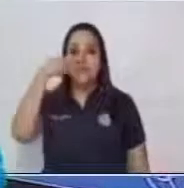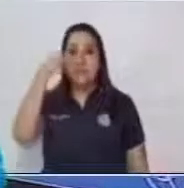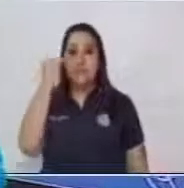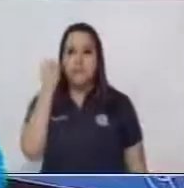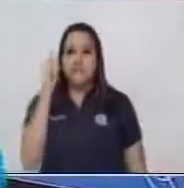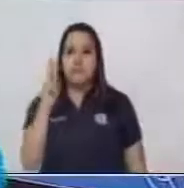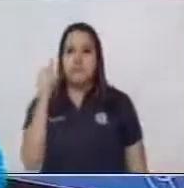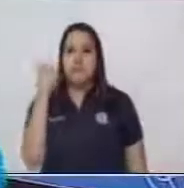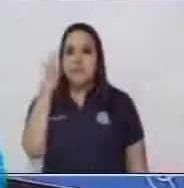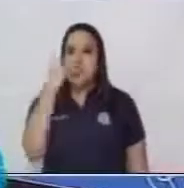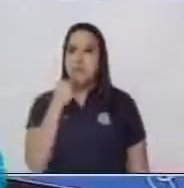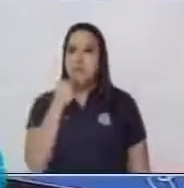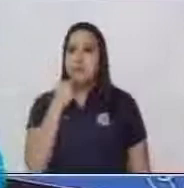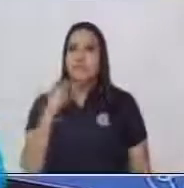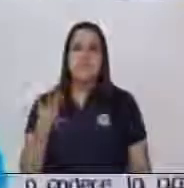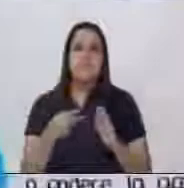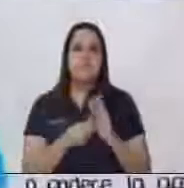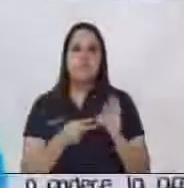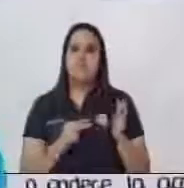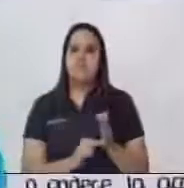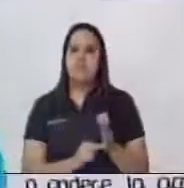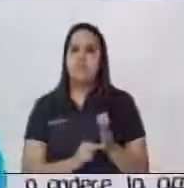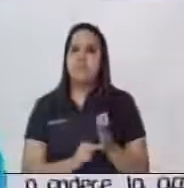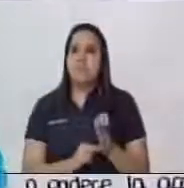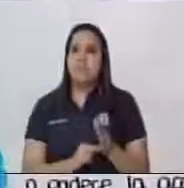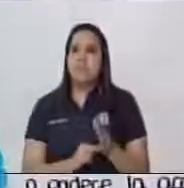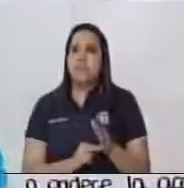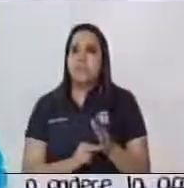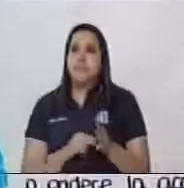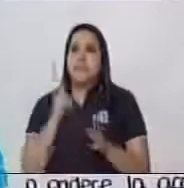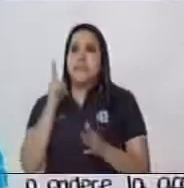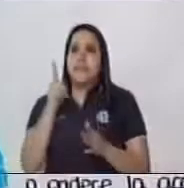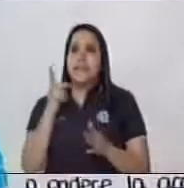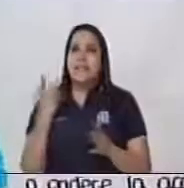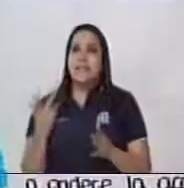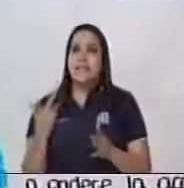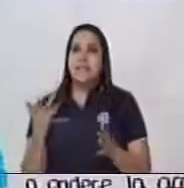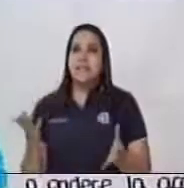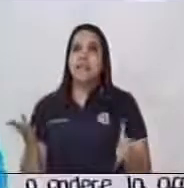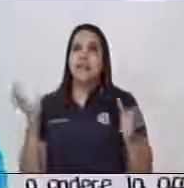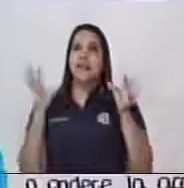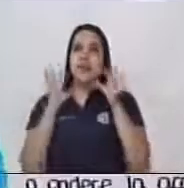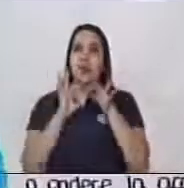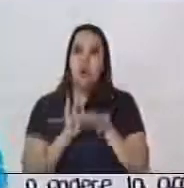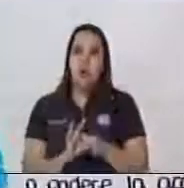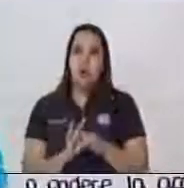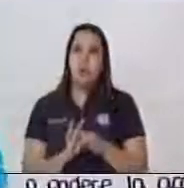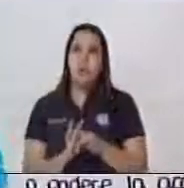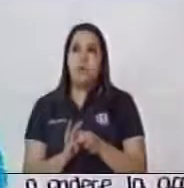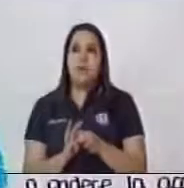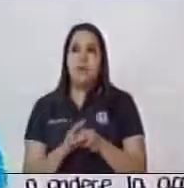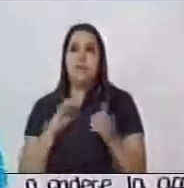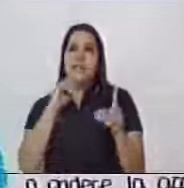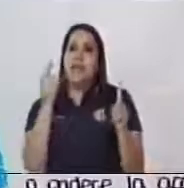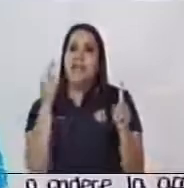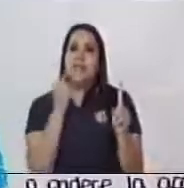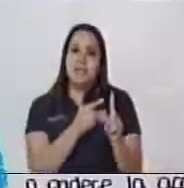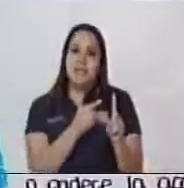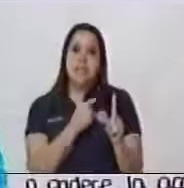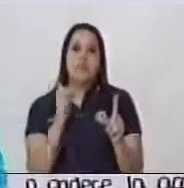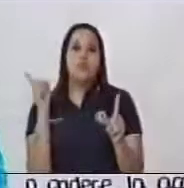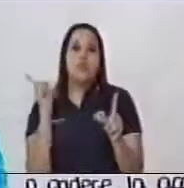estas quieren decir que van a ser llamadas transitivas o intransitivas si